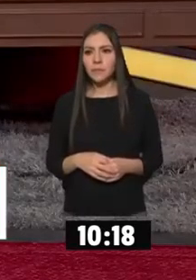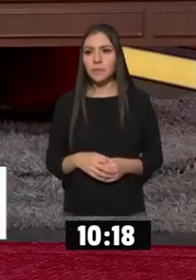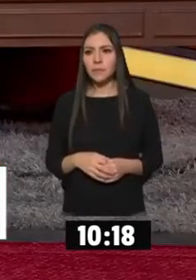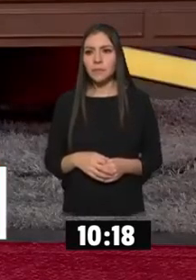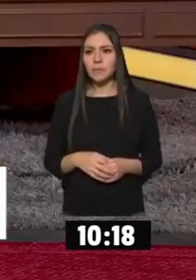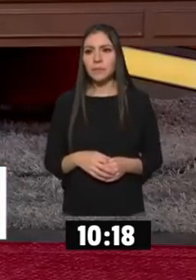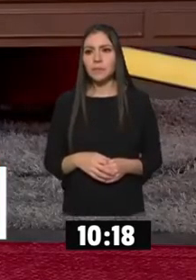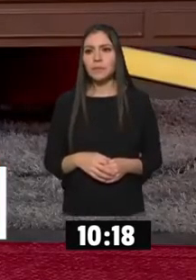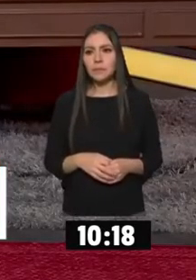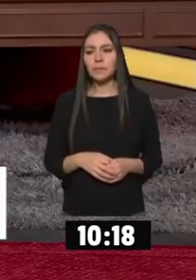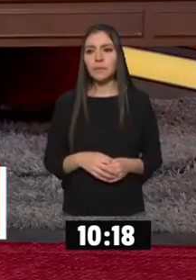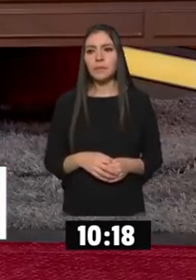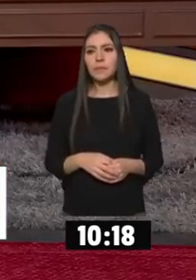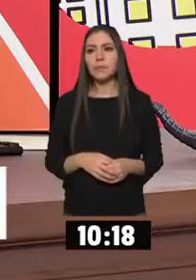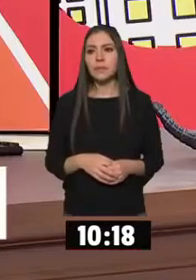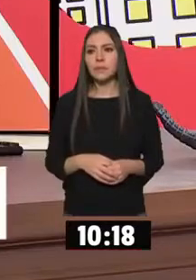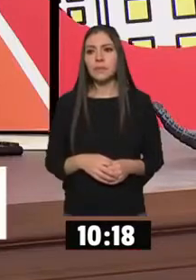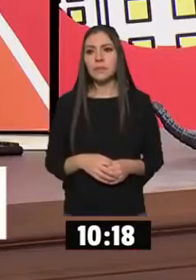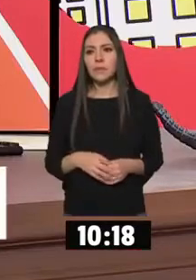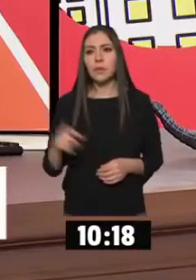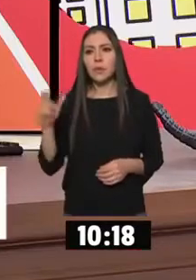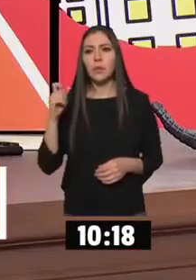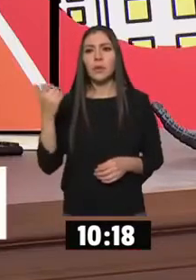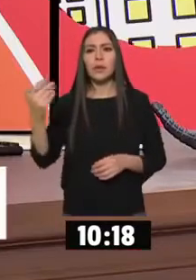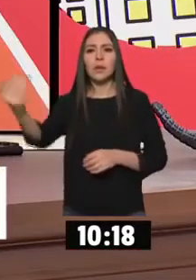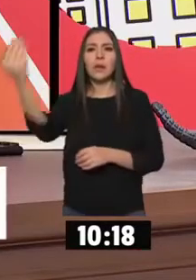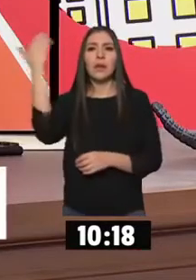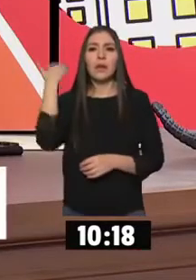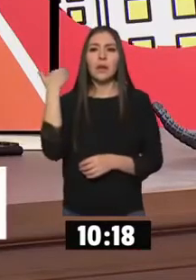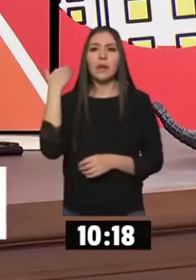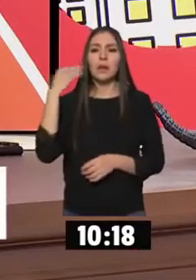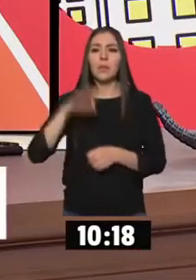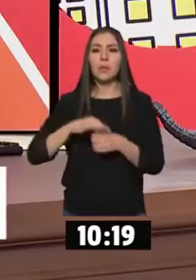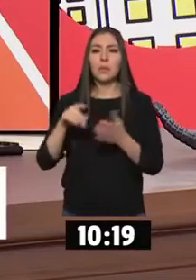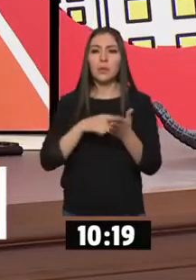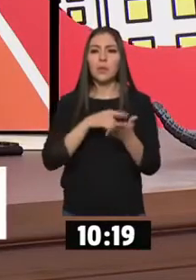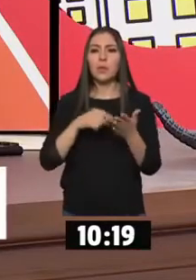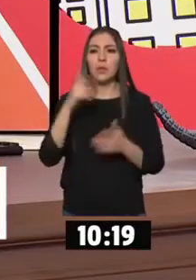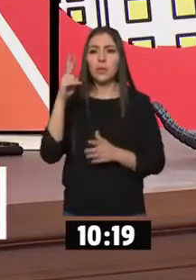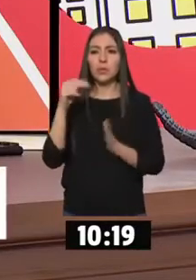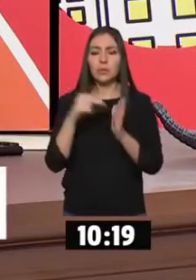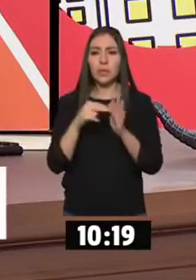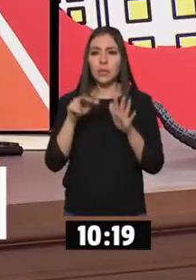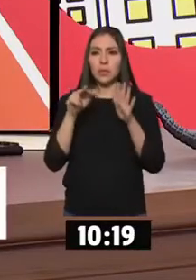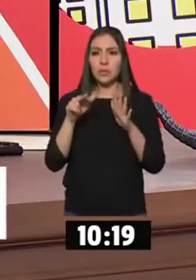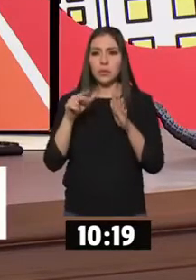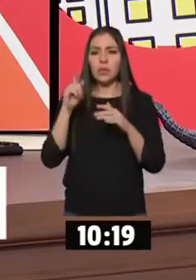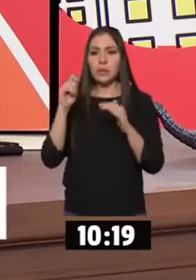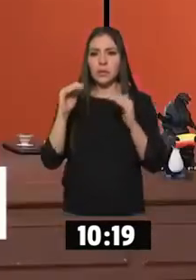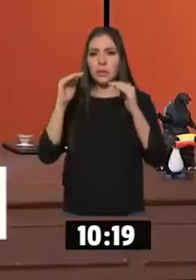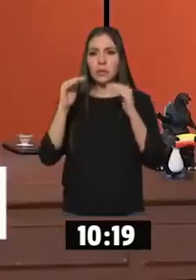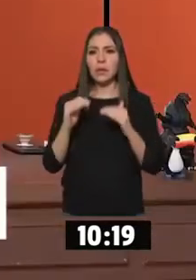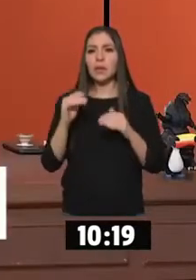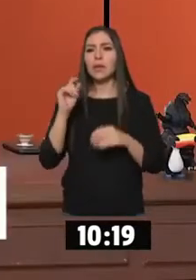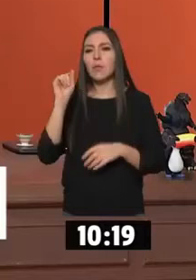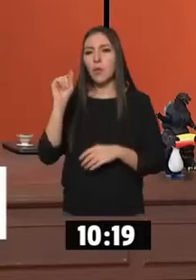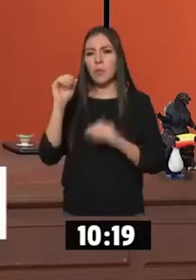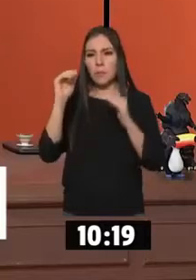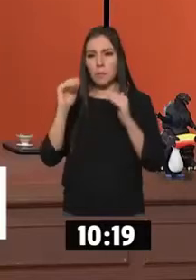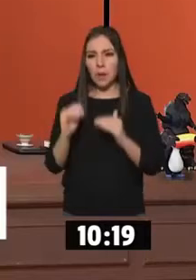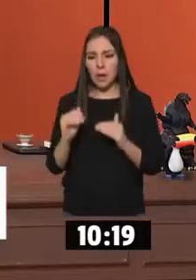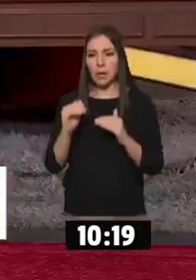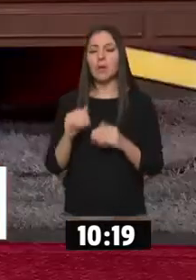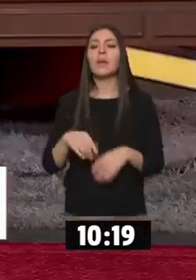menor de las elecciones de 2018. Ajá. No mucho, pero es un poco menor.